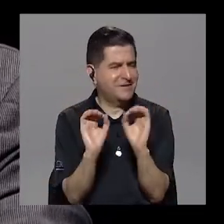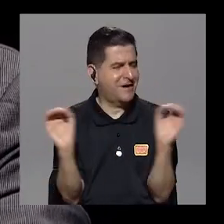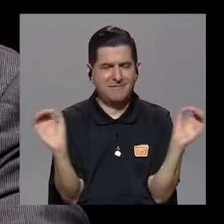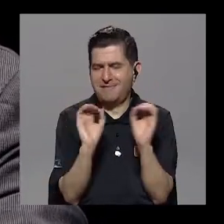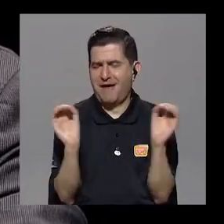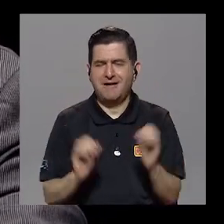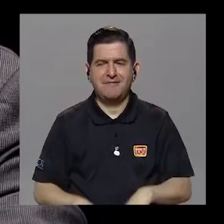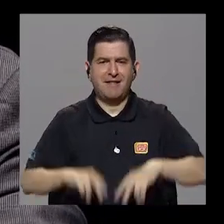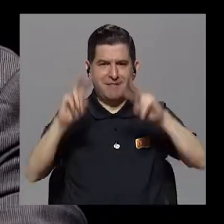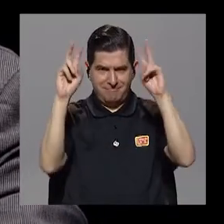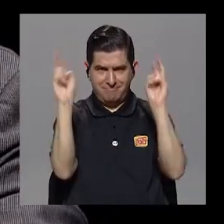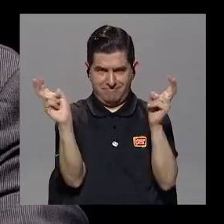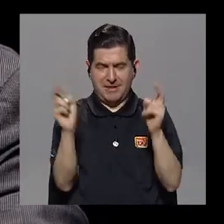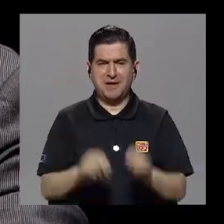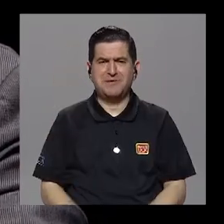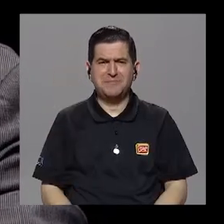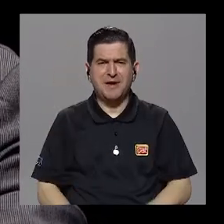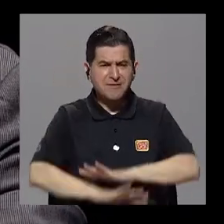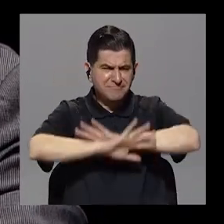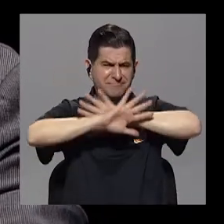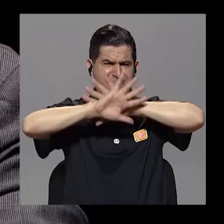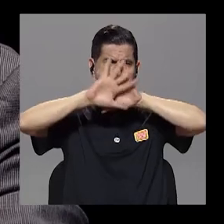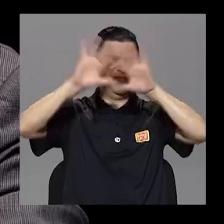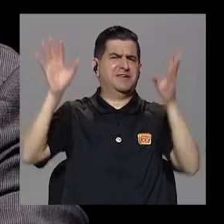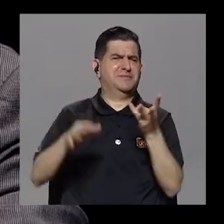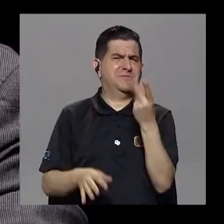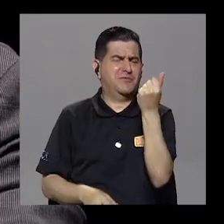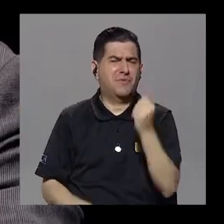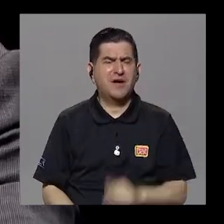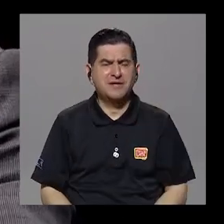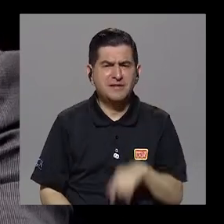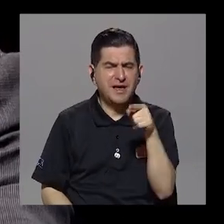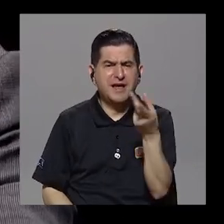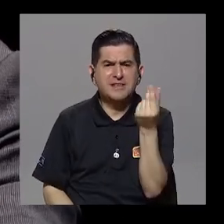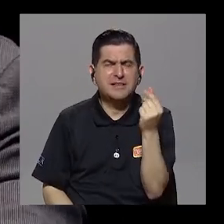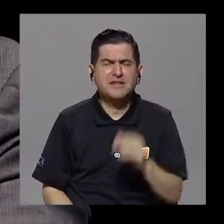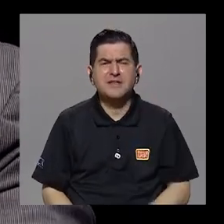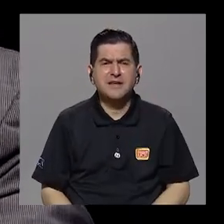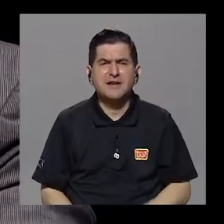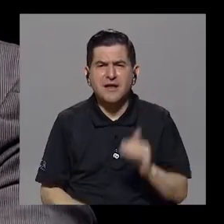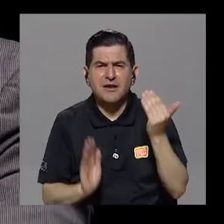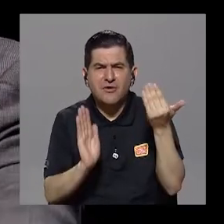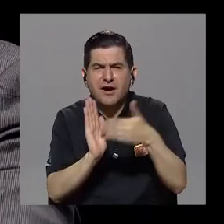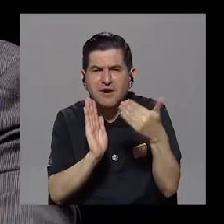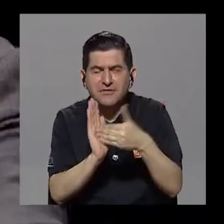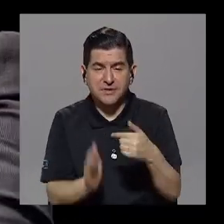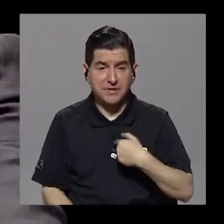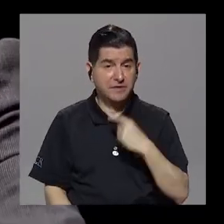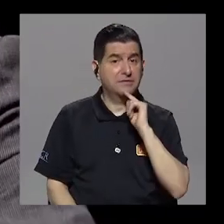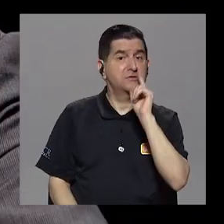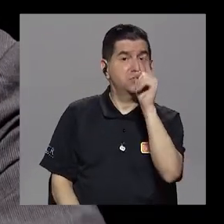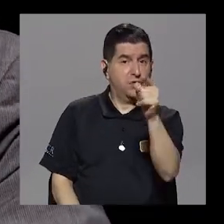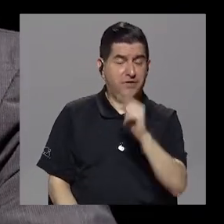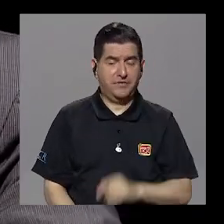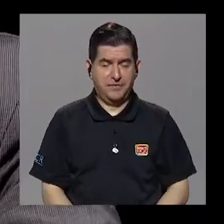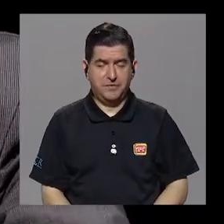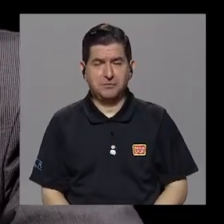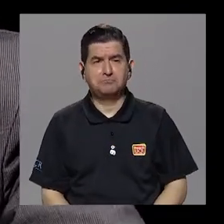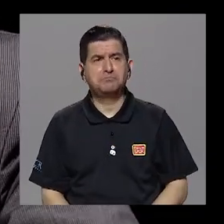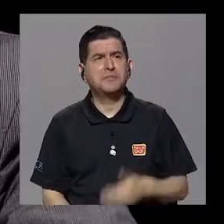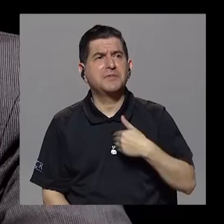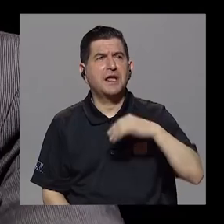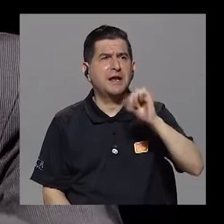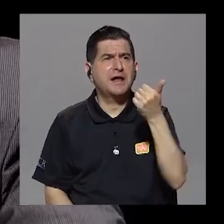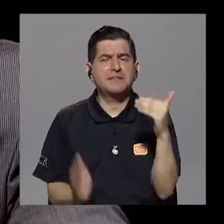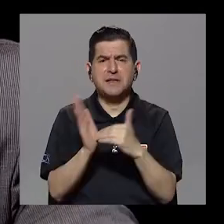o sea, tal vez aquí el tema es cuán transparente es el tocar los fondos, porque volvemos a lo mismo. Si yo te digo a vos,